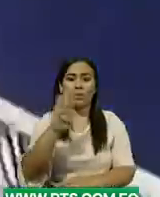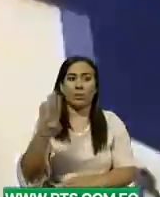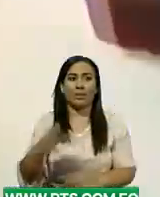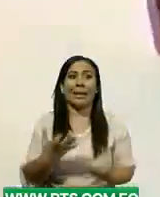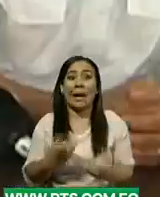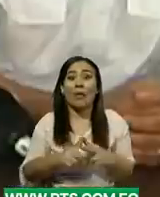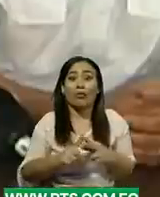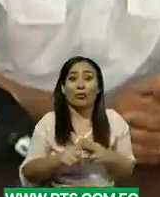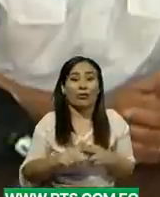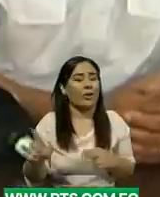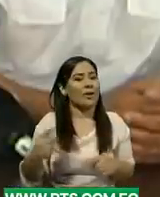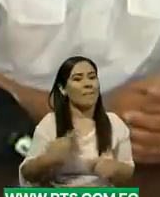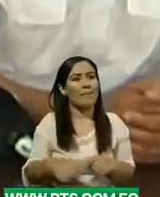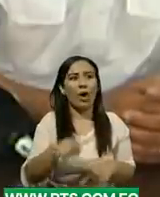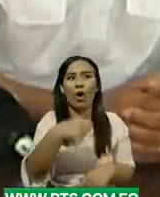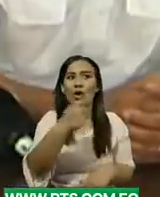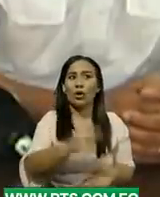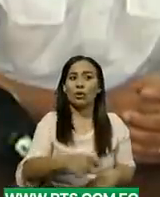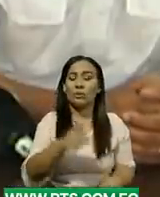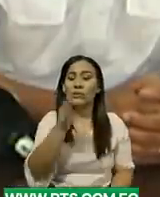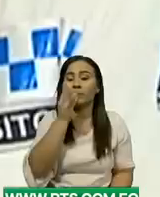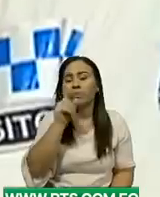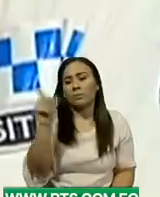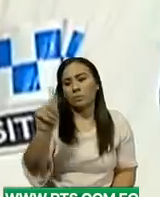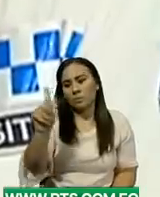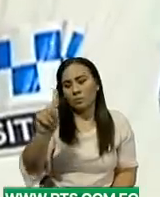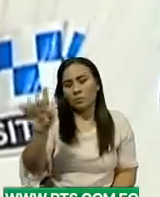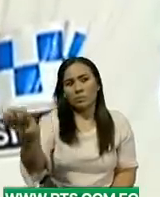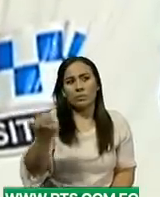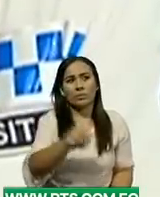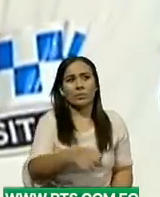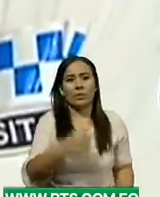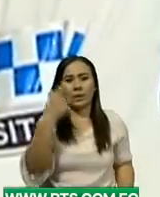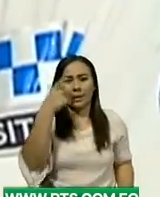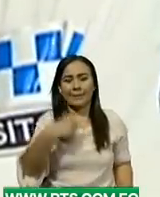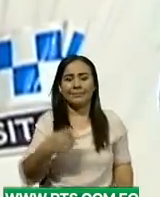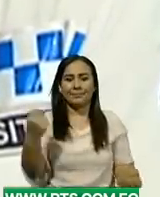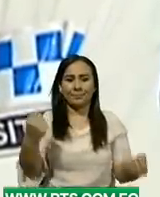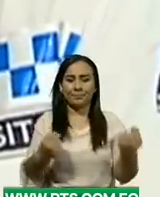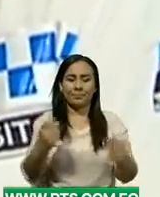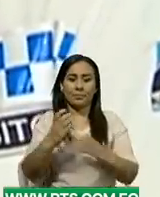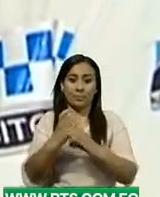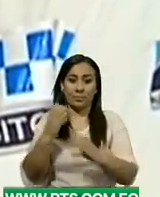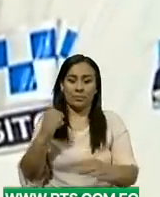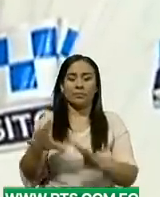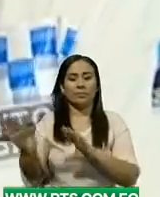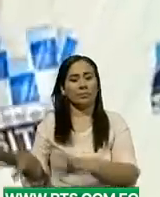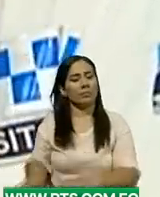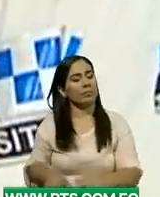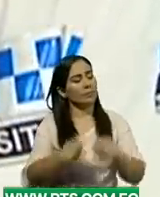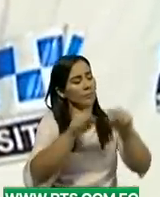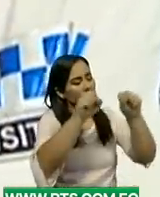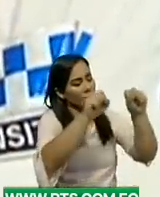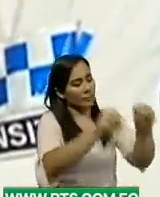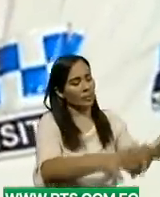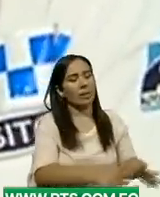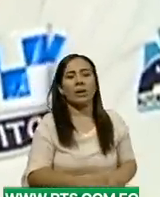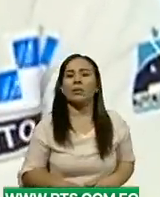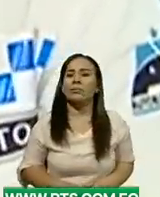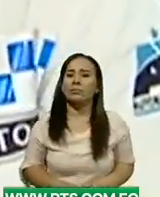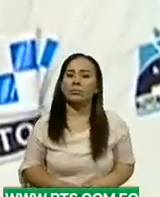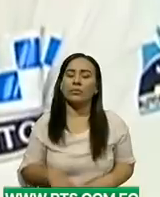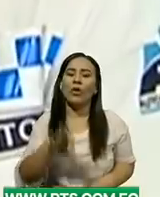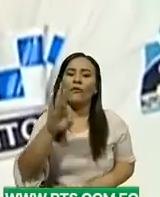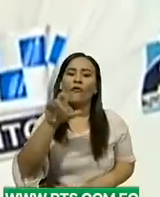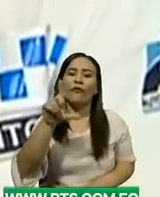pretendió huir, pero otros agentes se encargaron. El conductor y el vehículo fueron llevados a la unidad de emergencia de acá de la